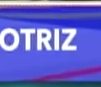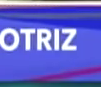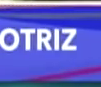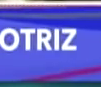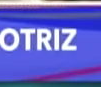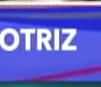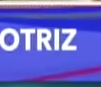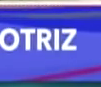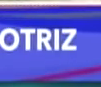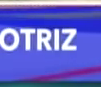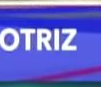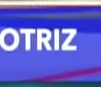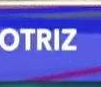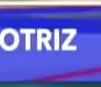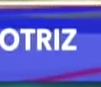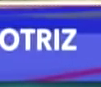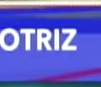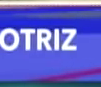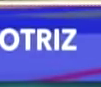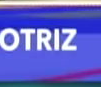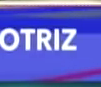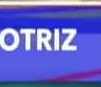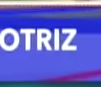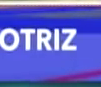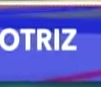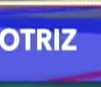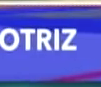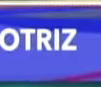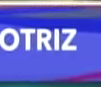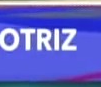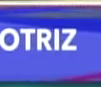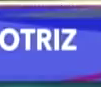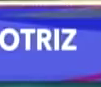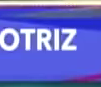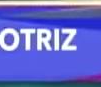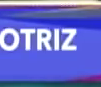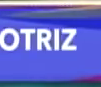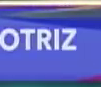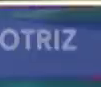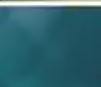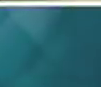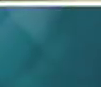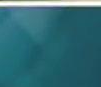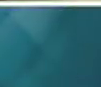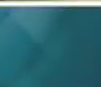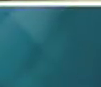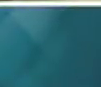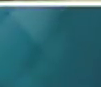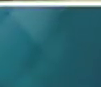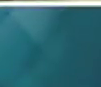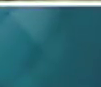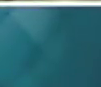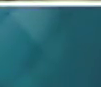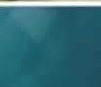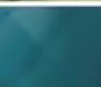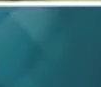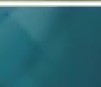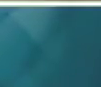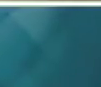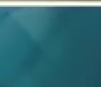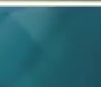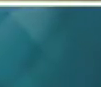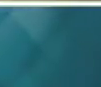República para potenciar toda esta capacidad productiva del sector automotriz y de la economía en general del